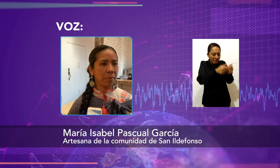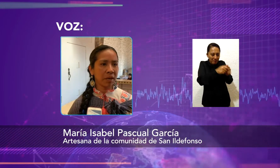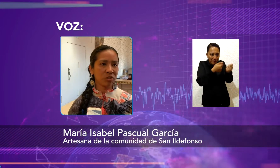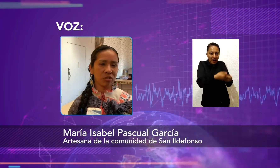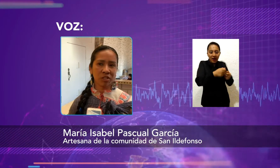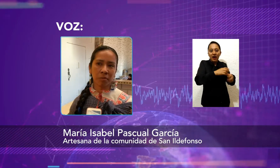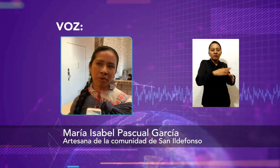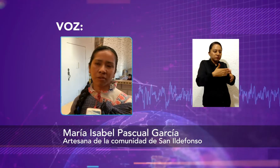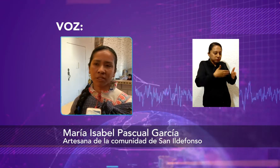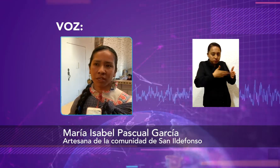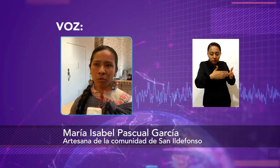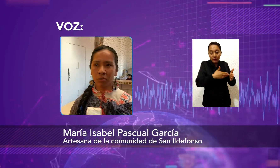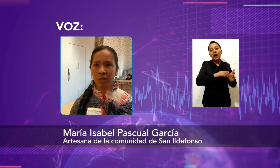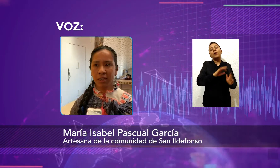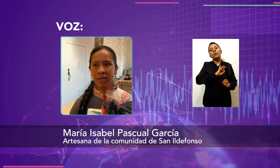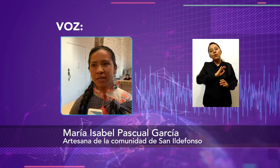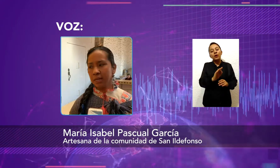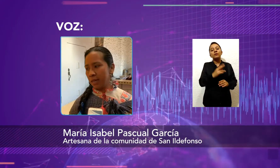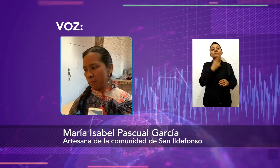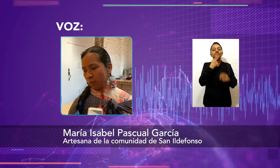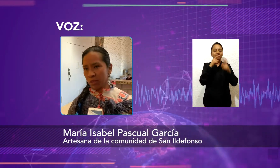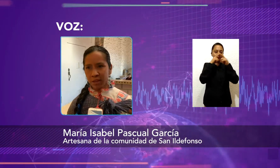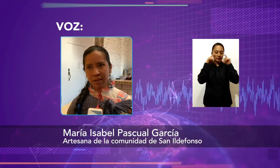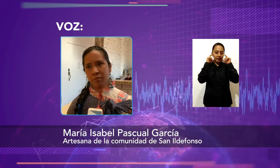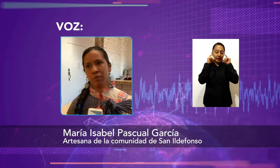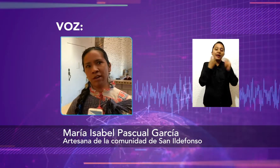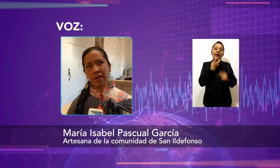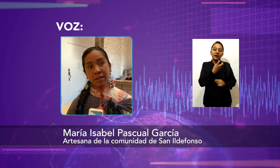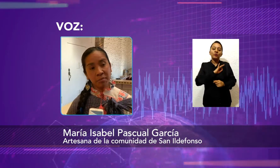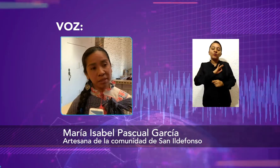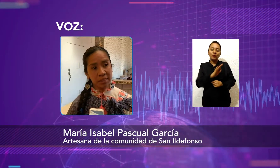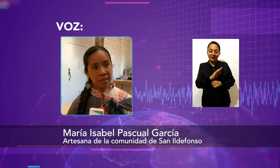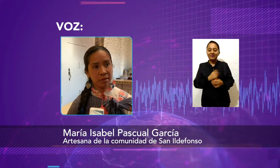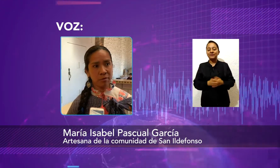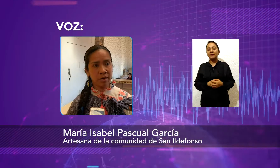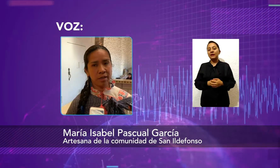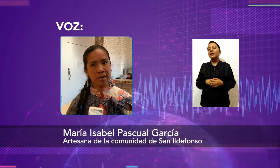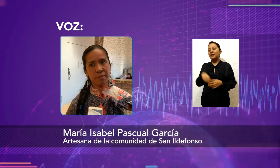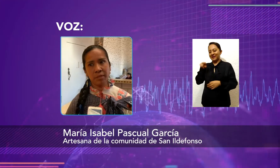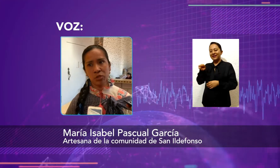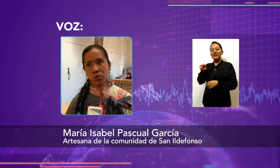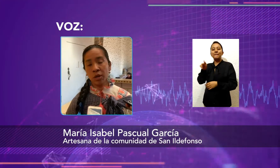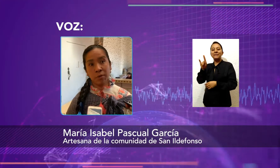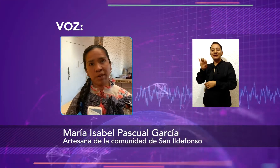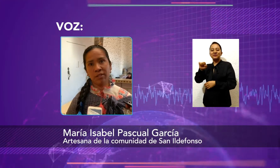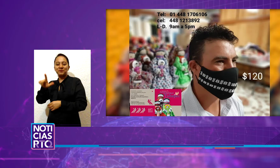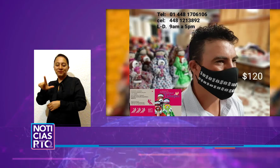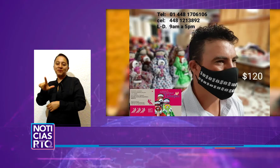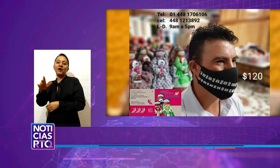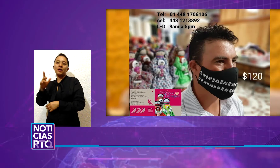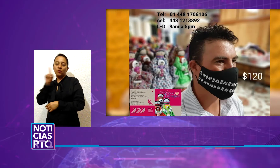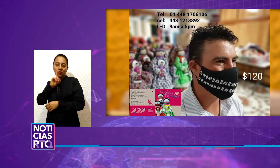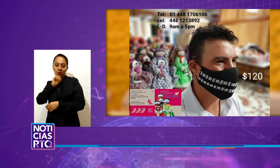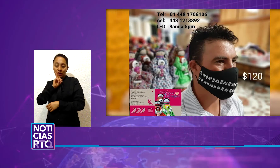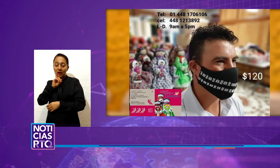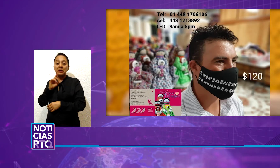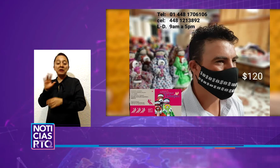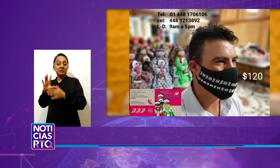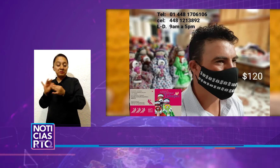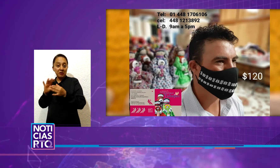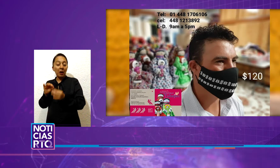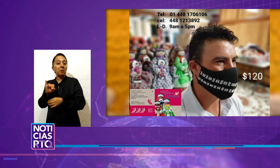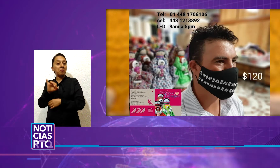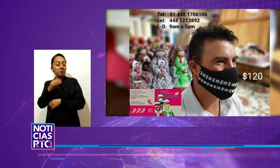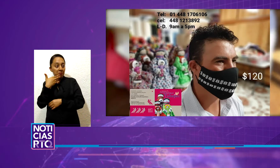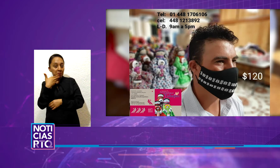necesiten de un cubrebocas como de este tipo, pues también se podría hacer parte. María Isabel Pascual